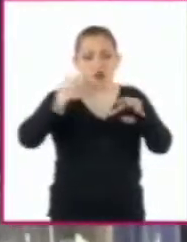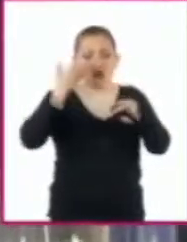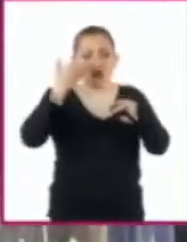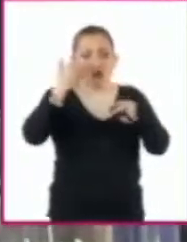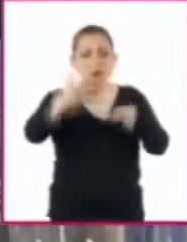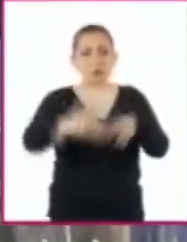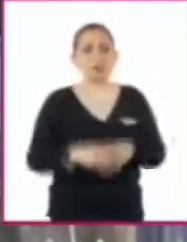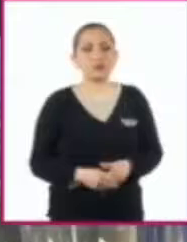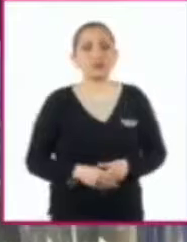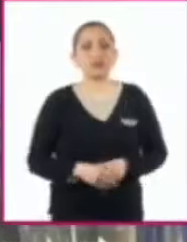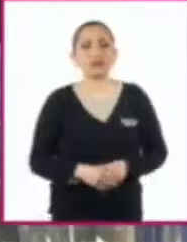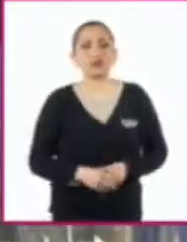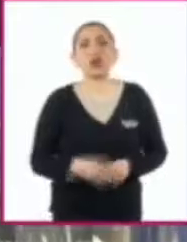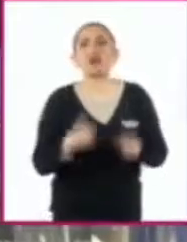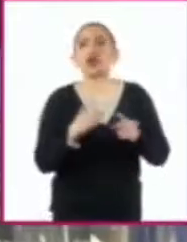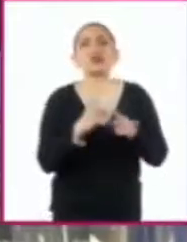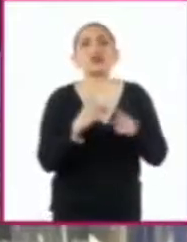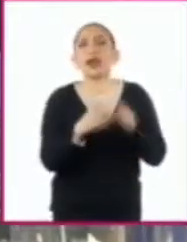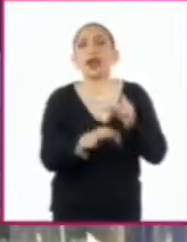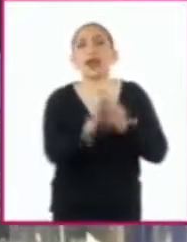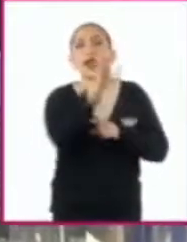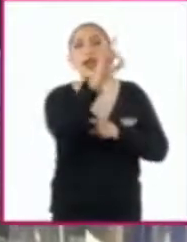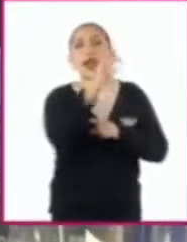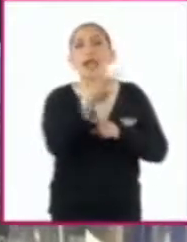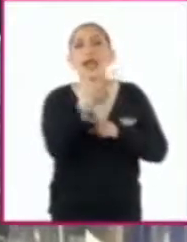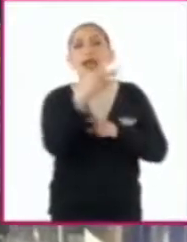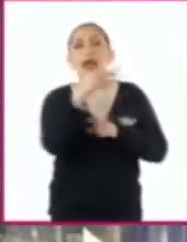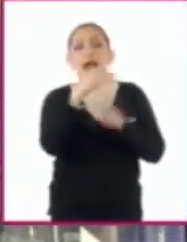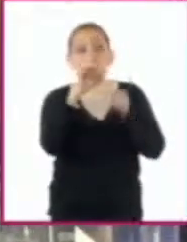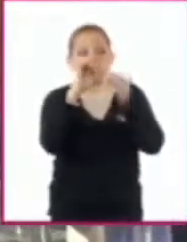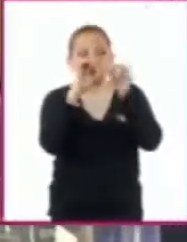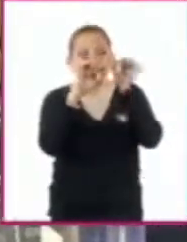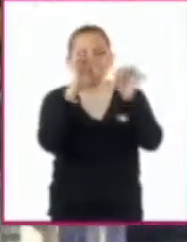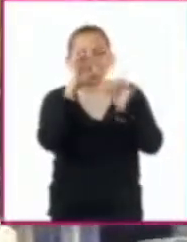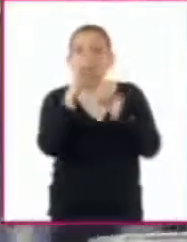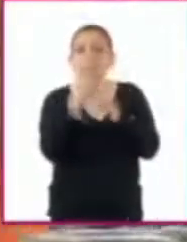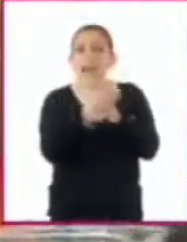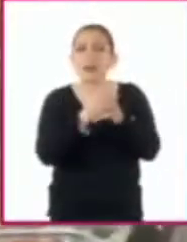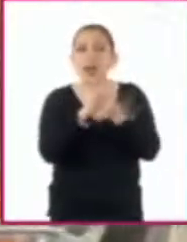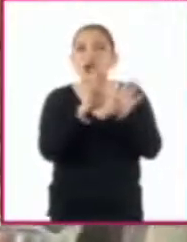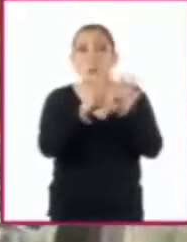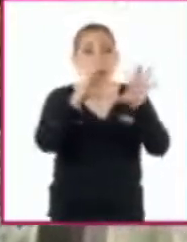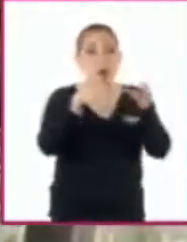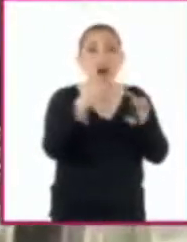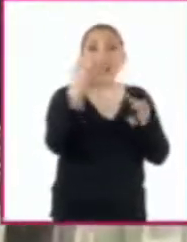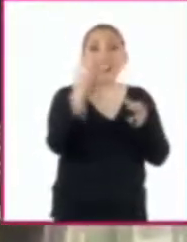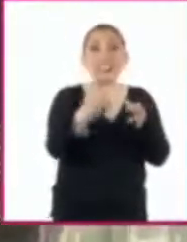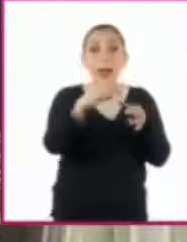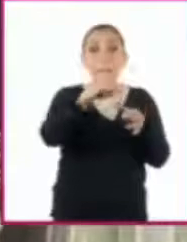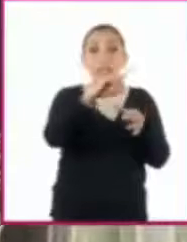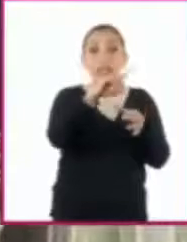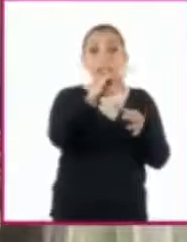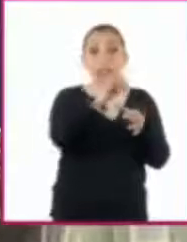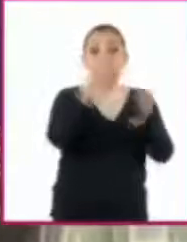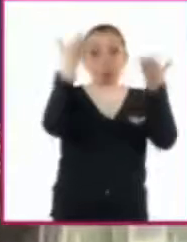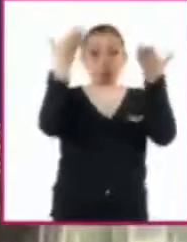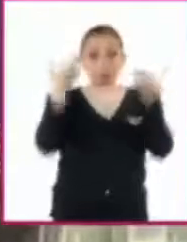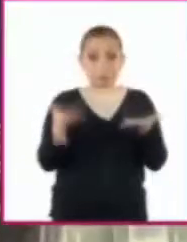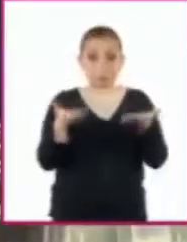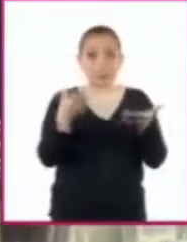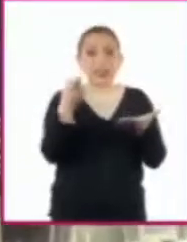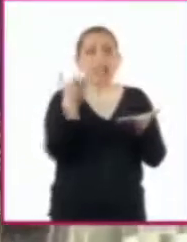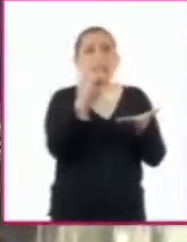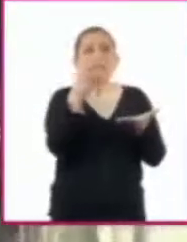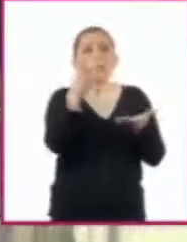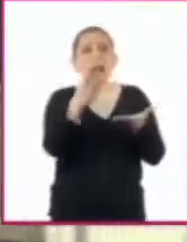tiempo. ¿En dónde encontramos los granos? Entonces, ¿cómo clasificamos esta mezcla? ¿Qué hacen